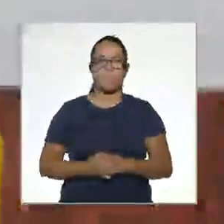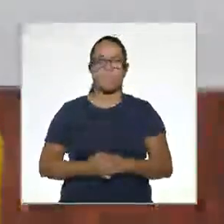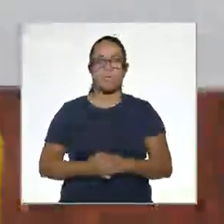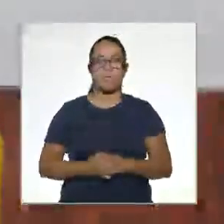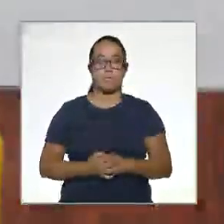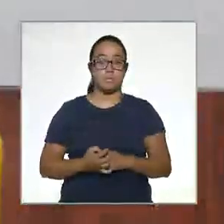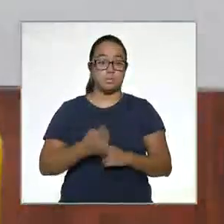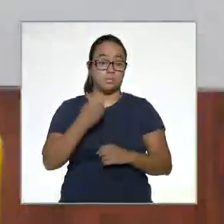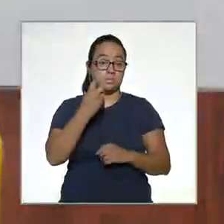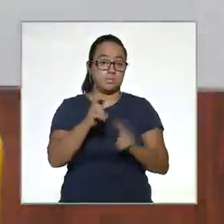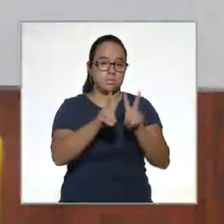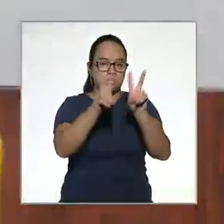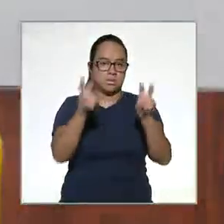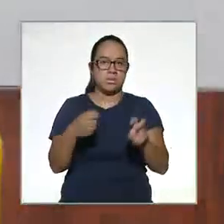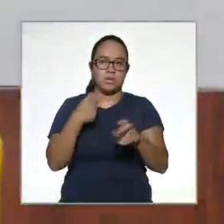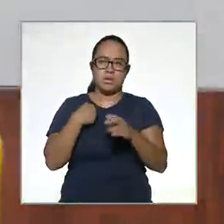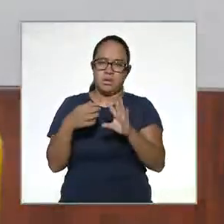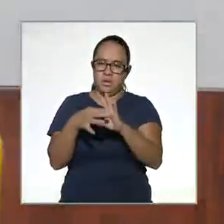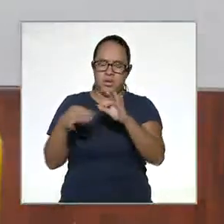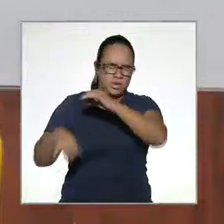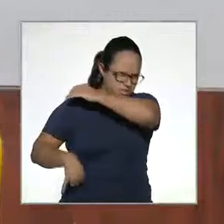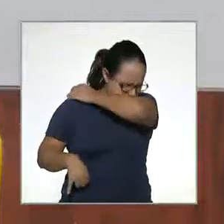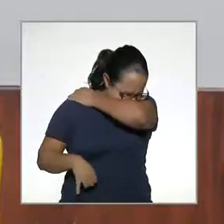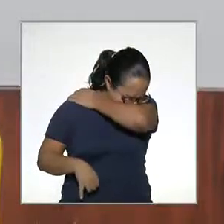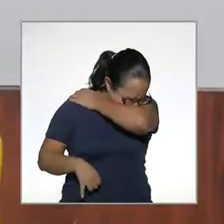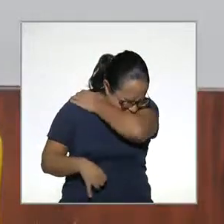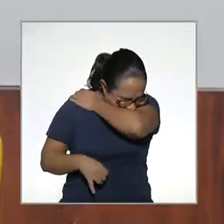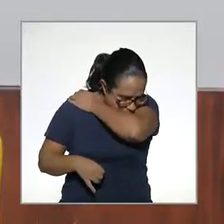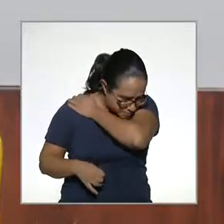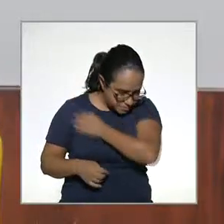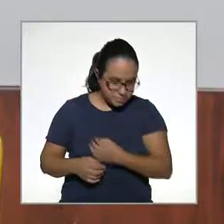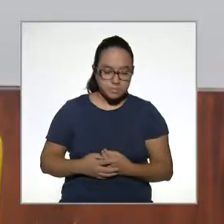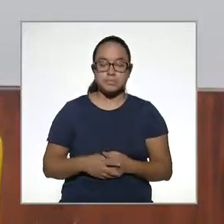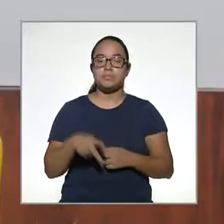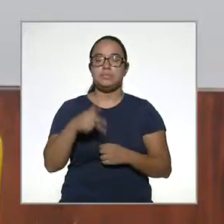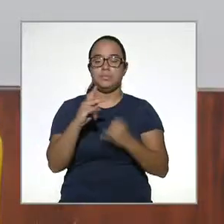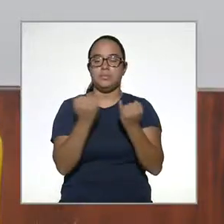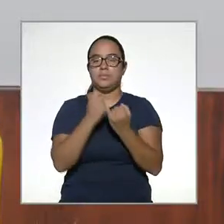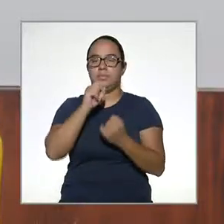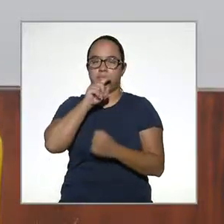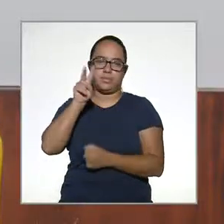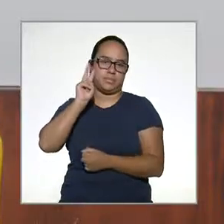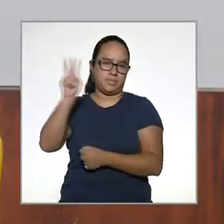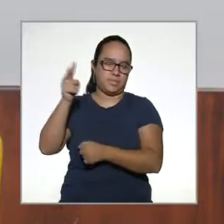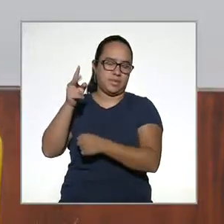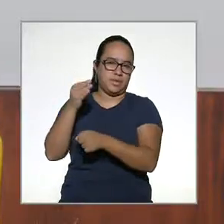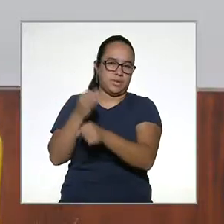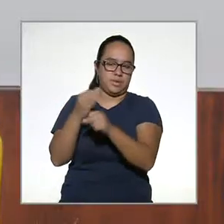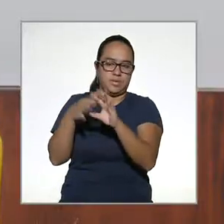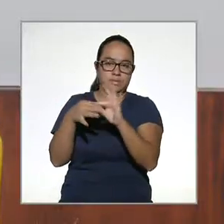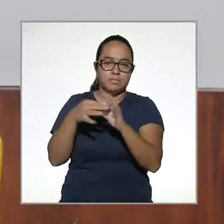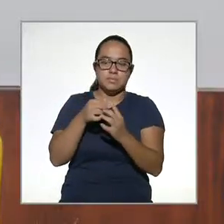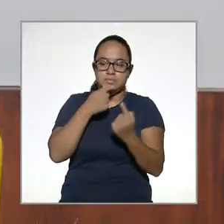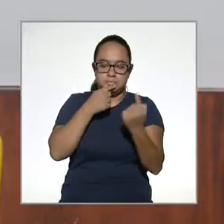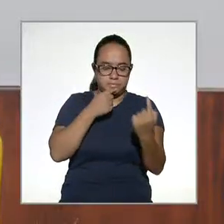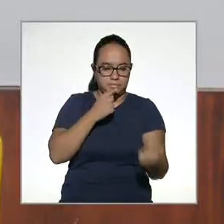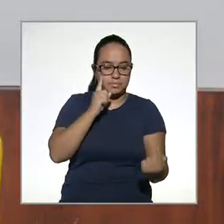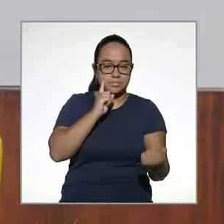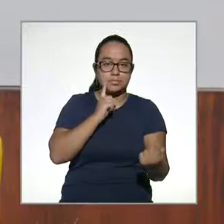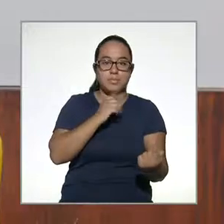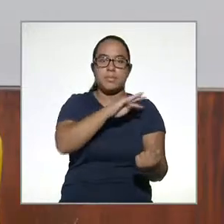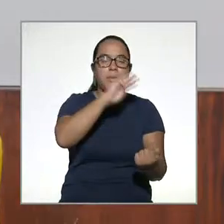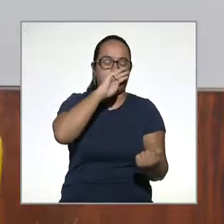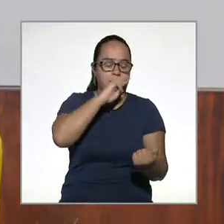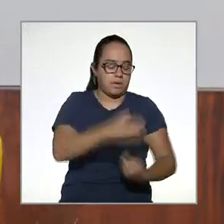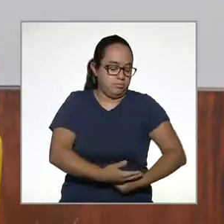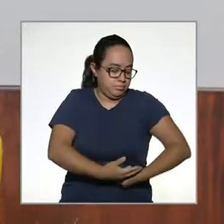Un tema, la verdad, le decía yo, muy interesante, pero además ahorita que veíamos justamente estas imágenes donde vemos a esta chiquita que va cargada por